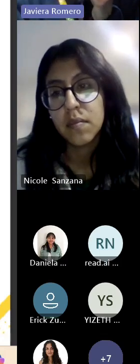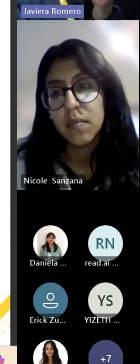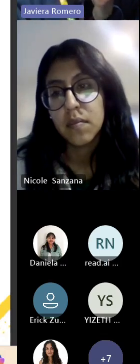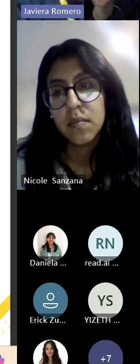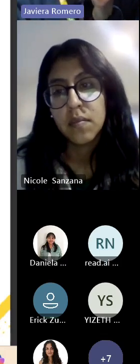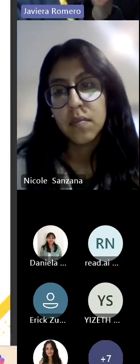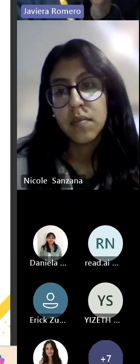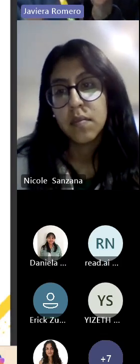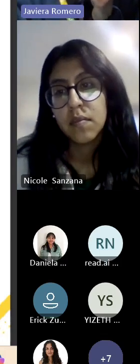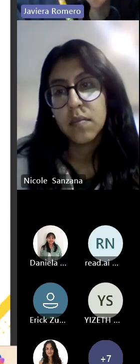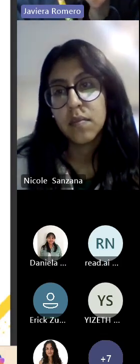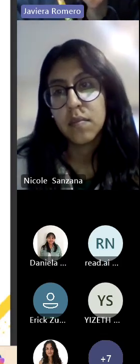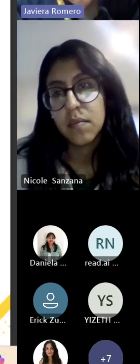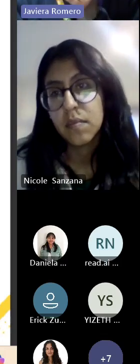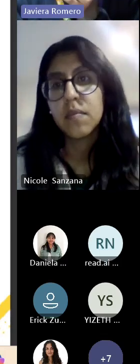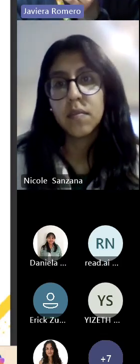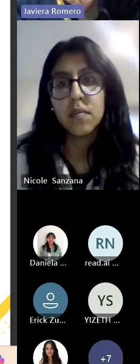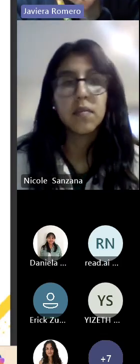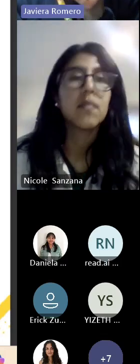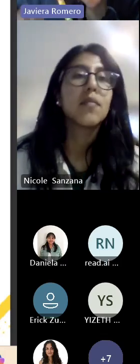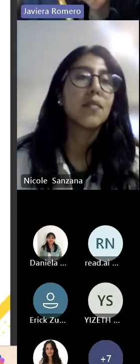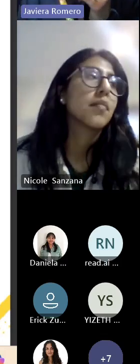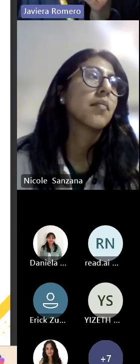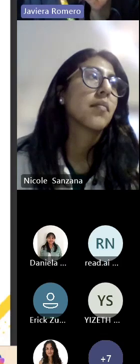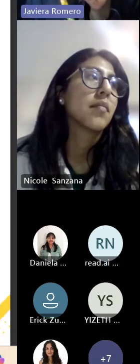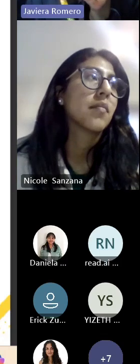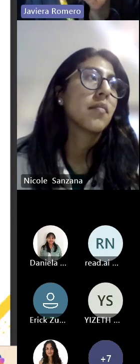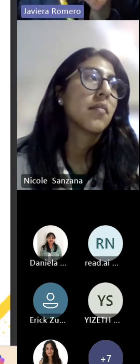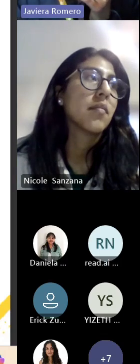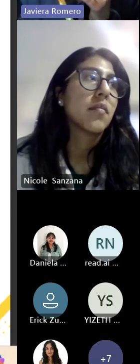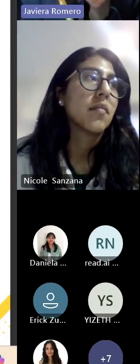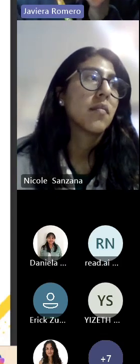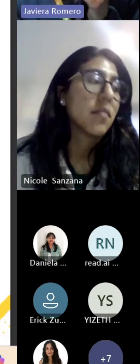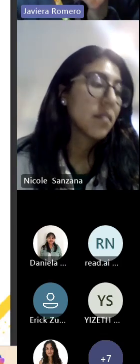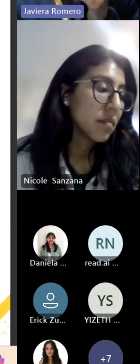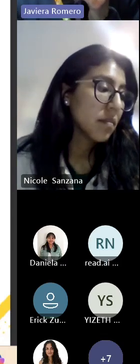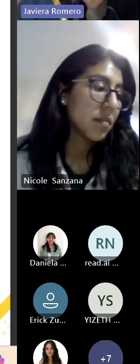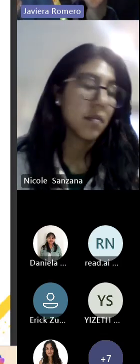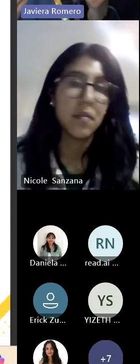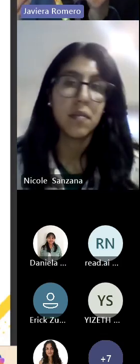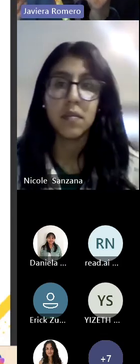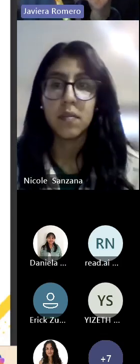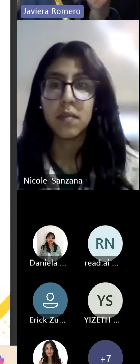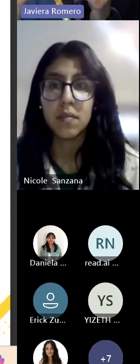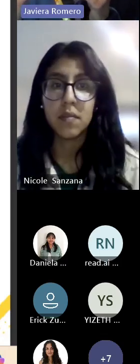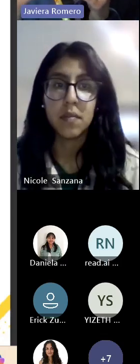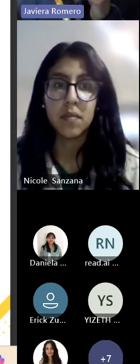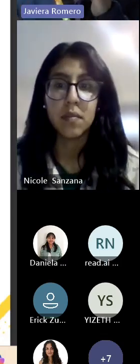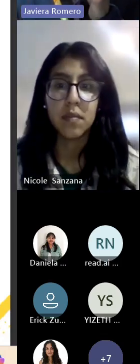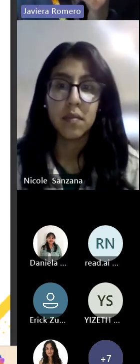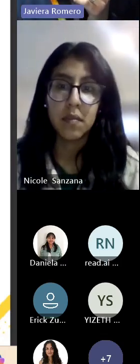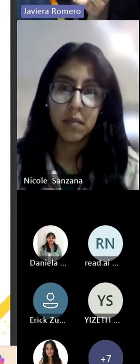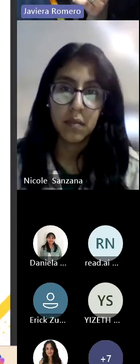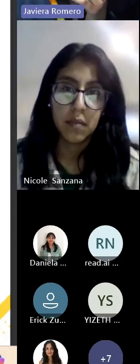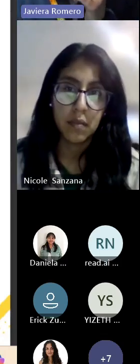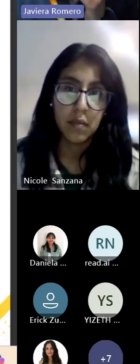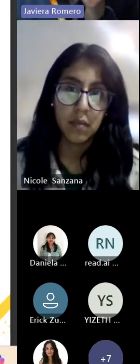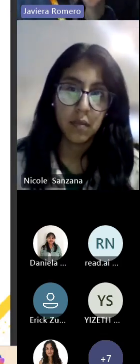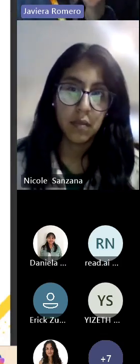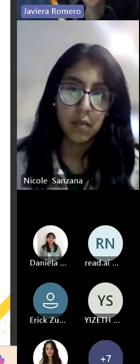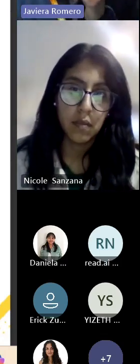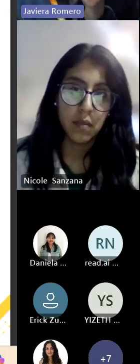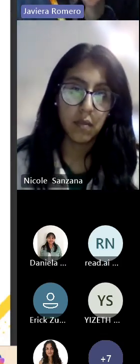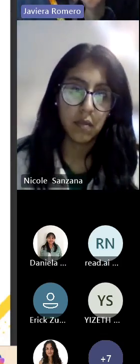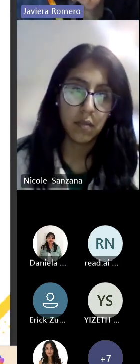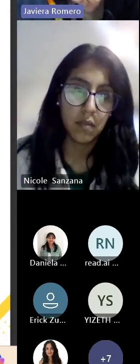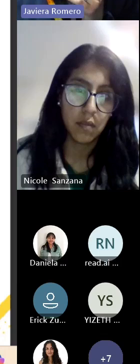familia. Es fundamental. Entonces, yo no puedo pensar en una estrategia que no implique el considerar las necesidades que se van